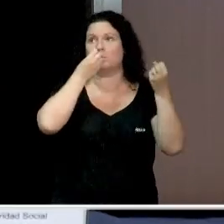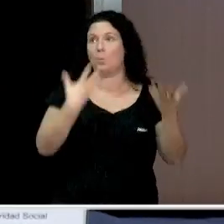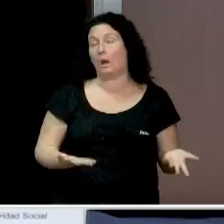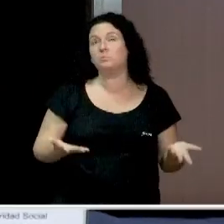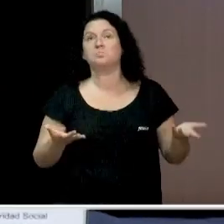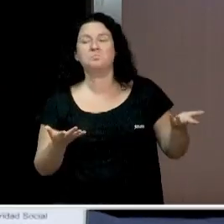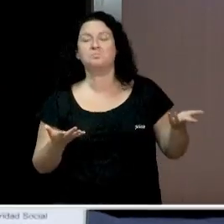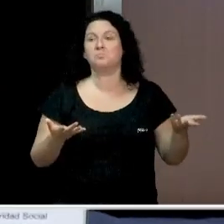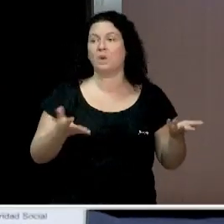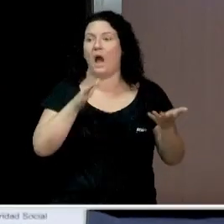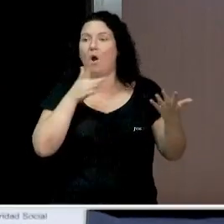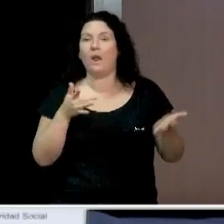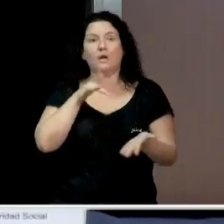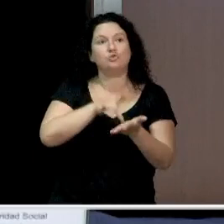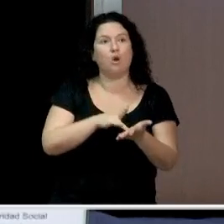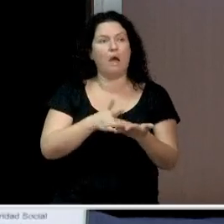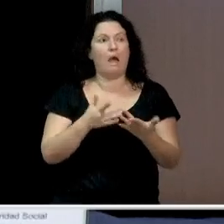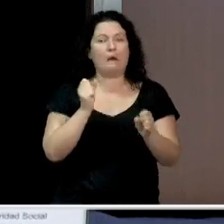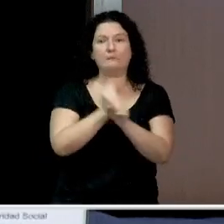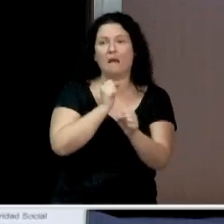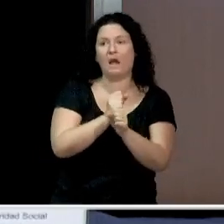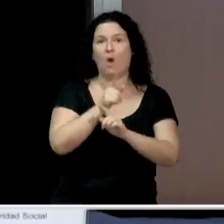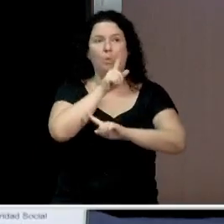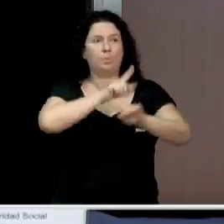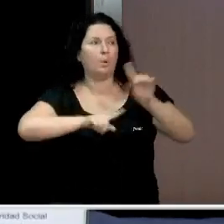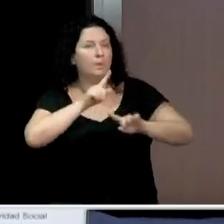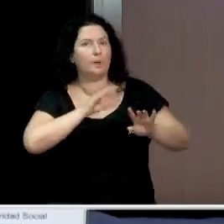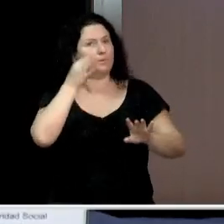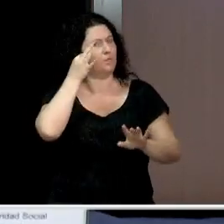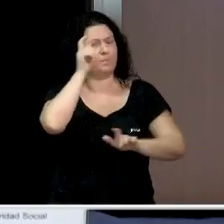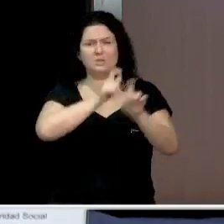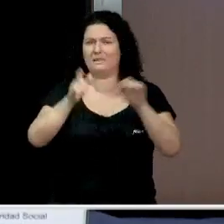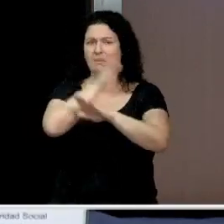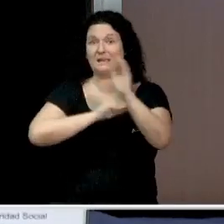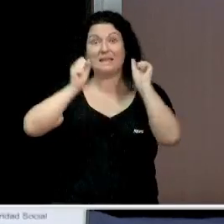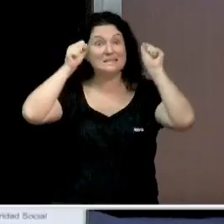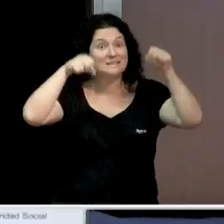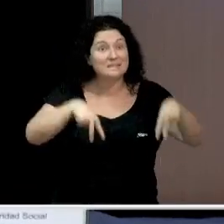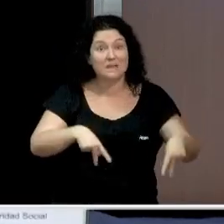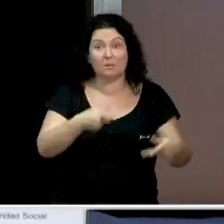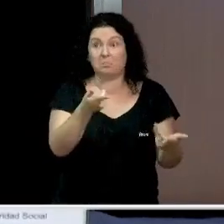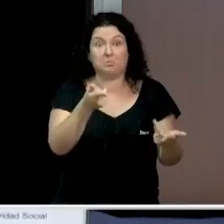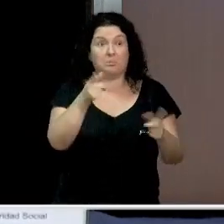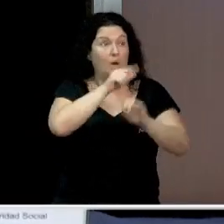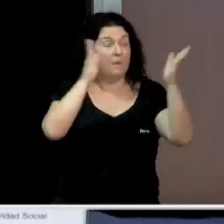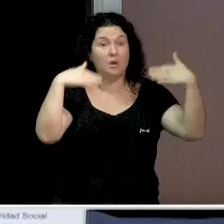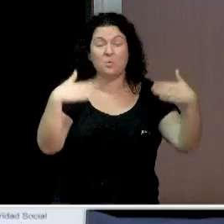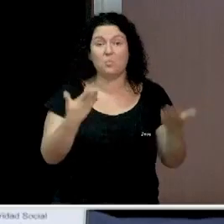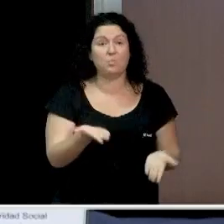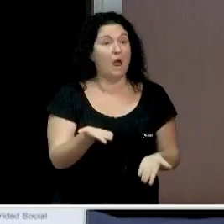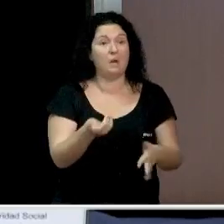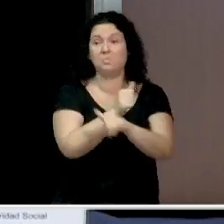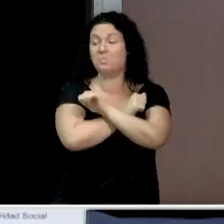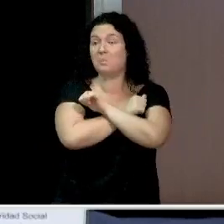coyuntura de contracción del empleo. Pues miren, para las personas sin discapacidad tal fenómeno no se produjo. La tasa de